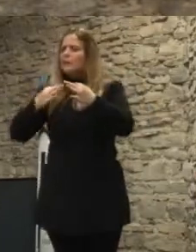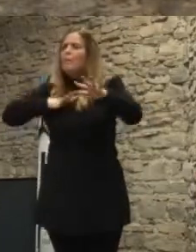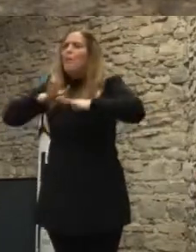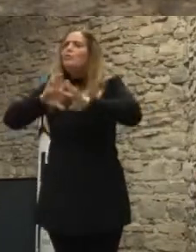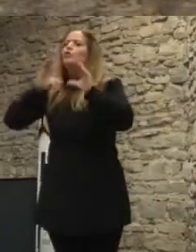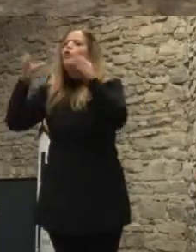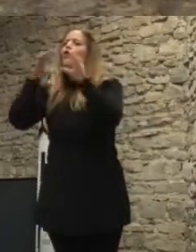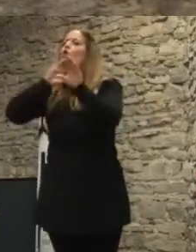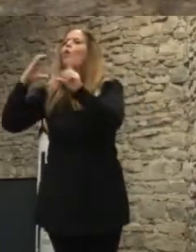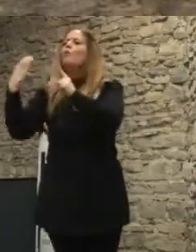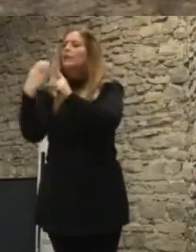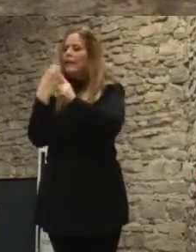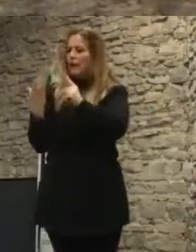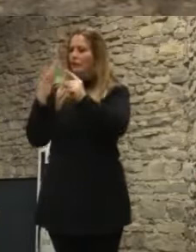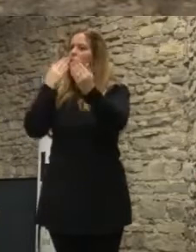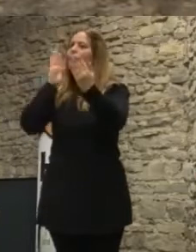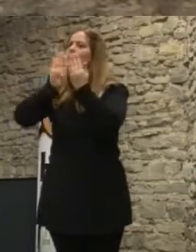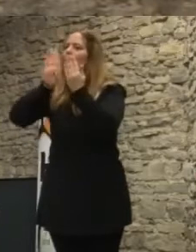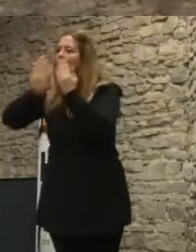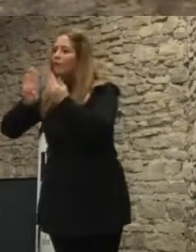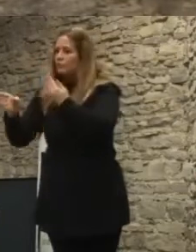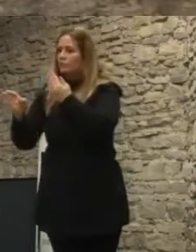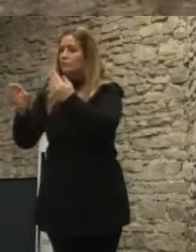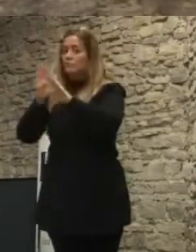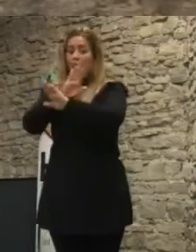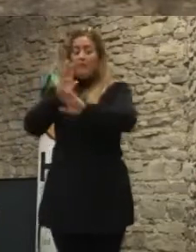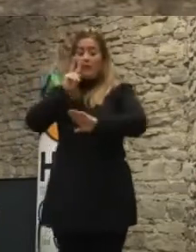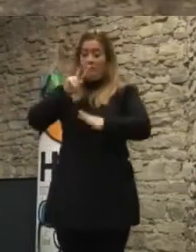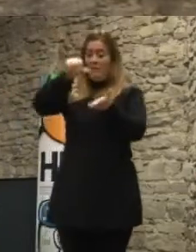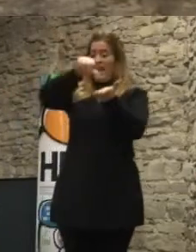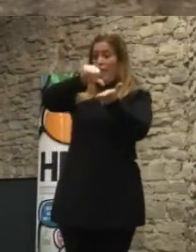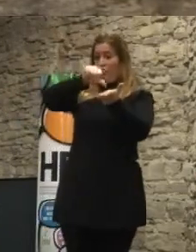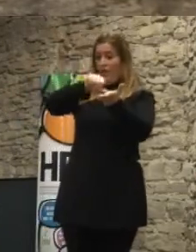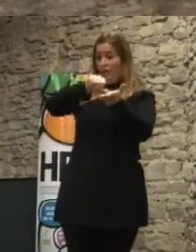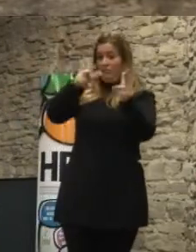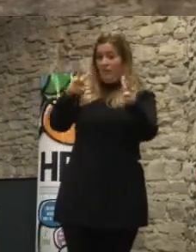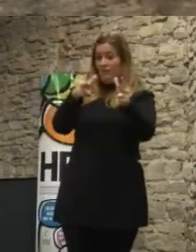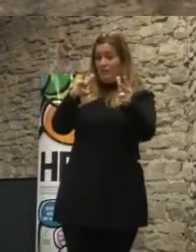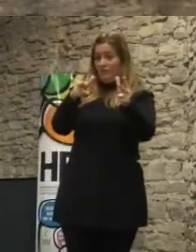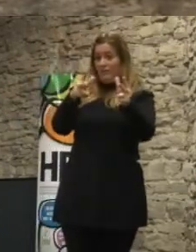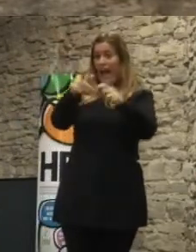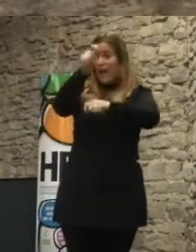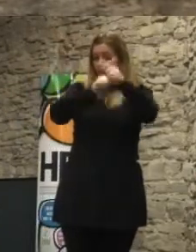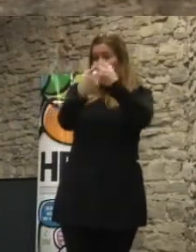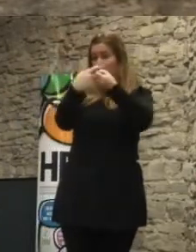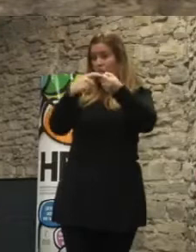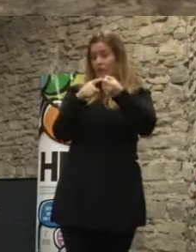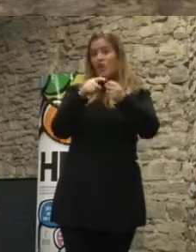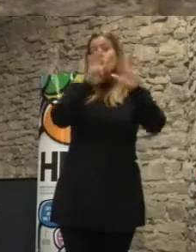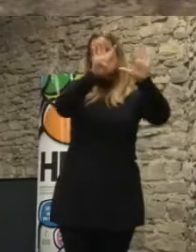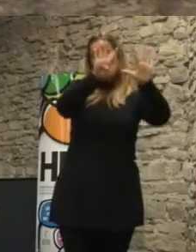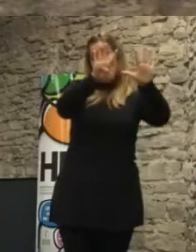pues para el conjunto de la ciudad te baja al 9, 10, 11% y en determinados